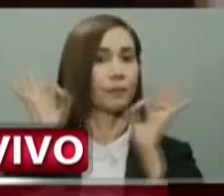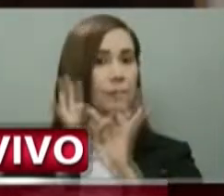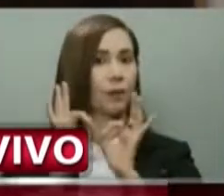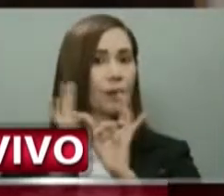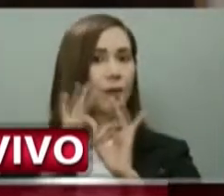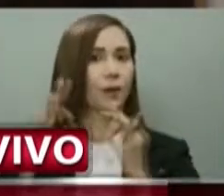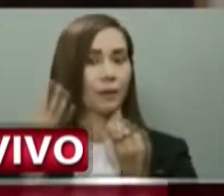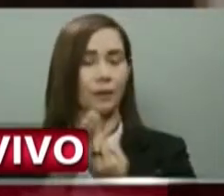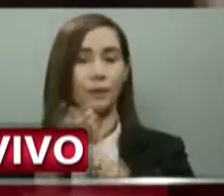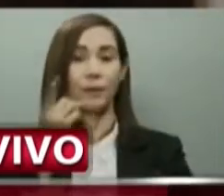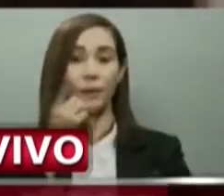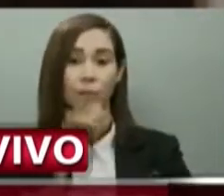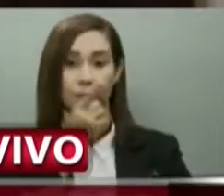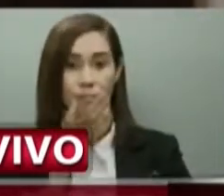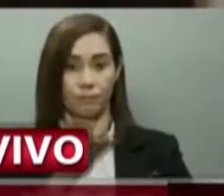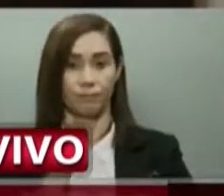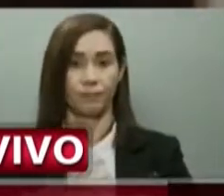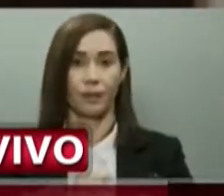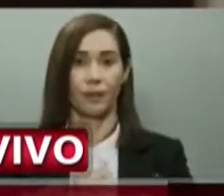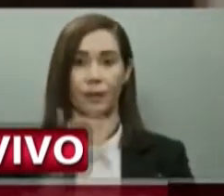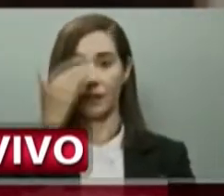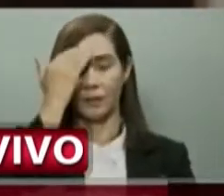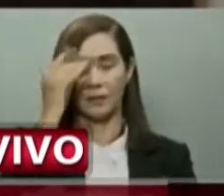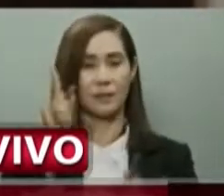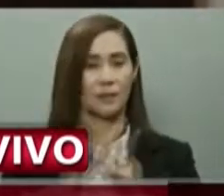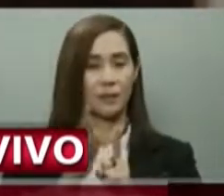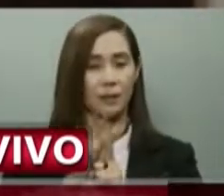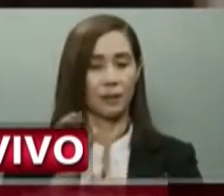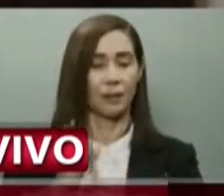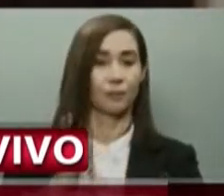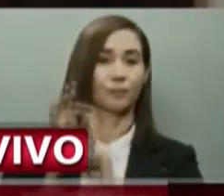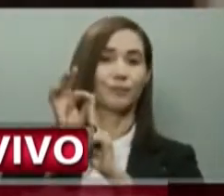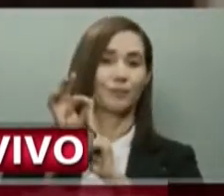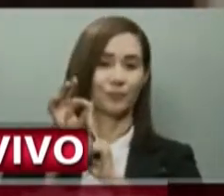familias dominicanas. Y muy especialmente,